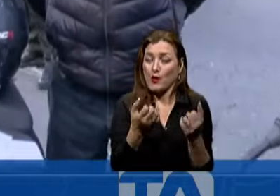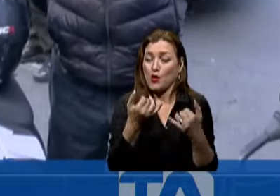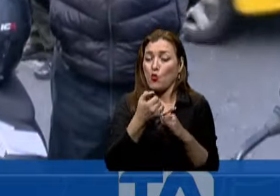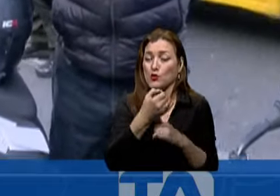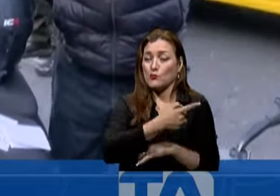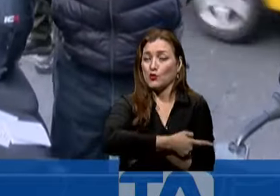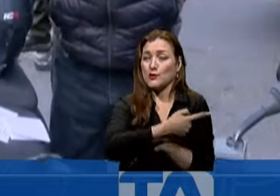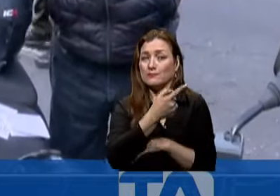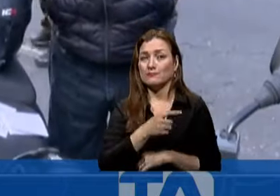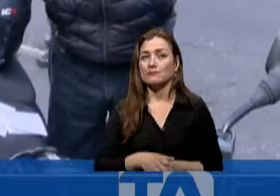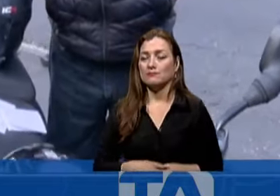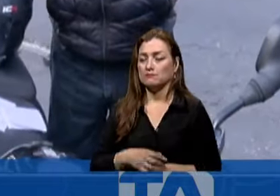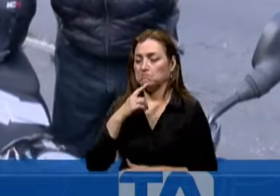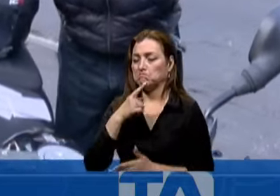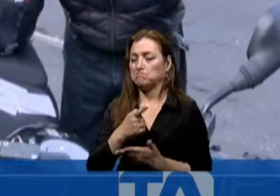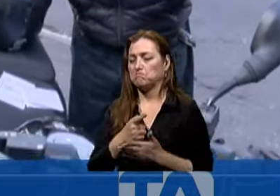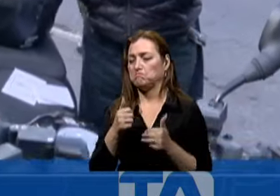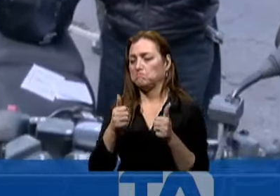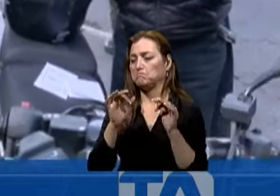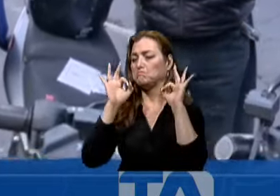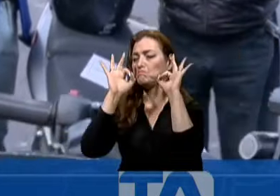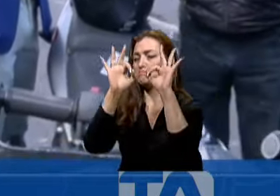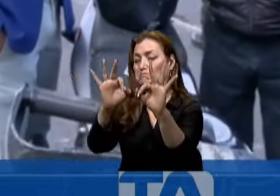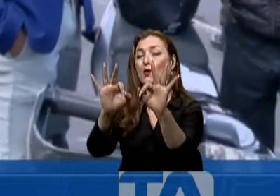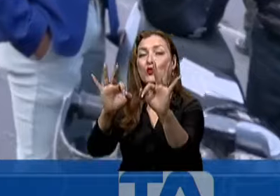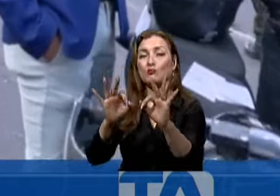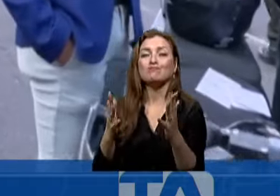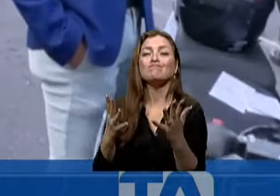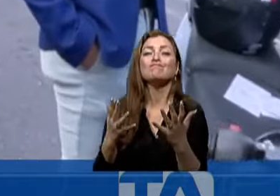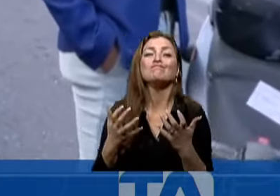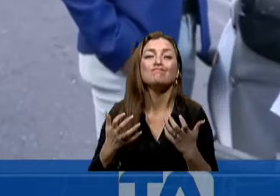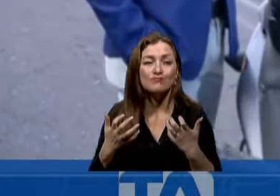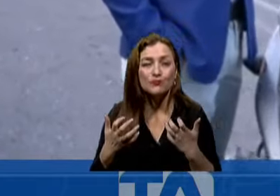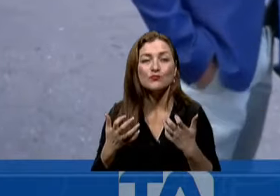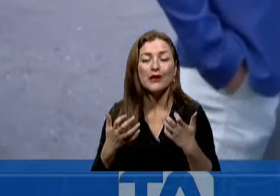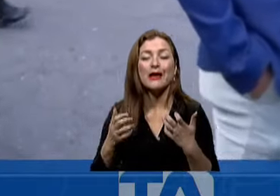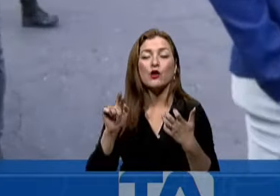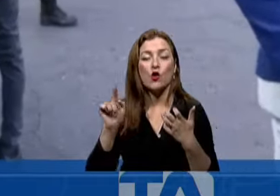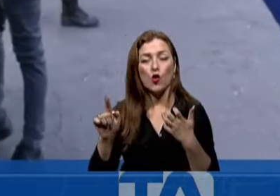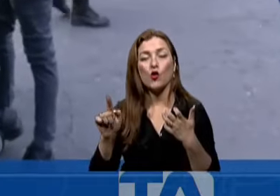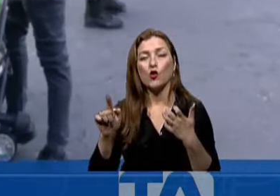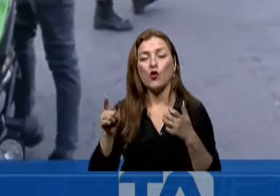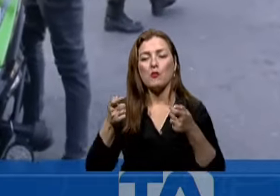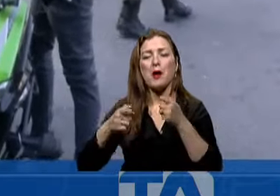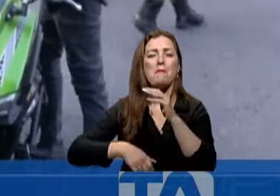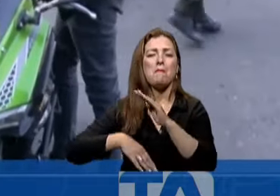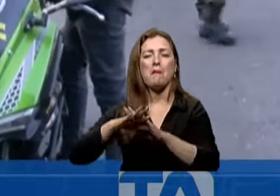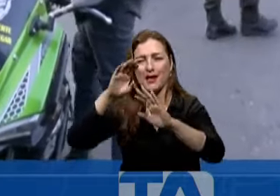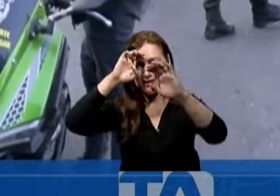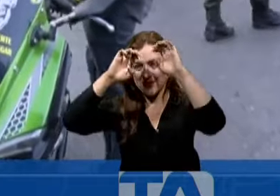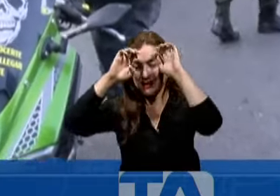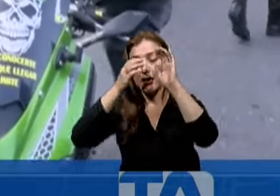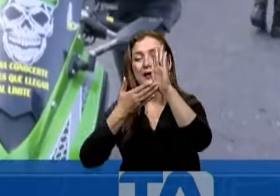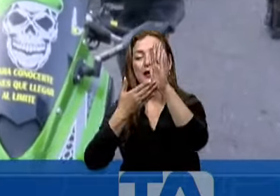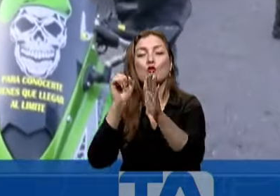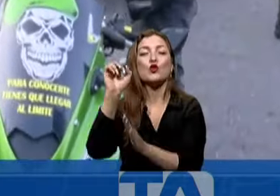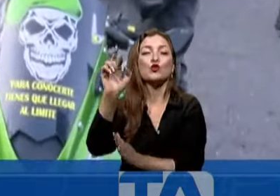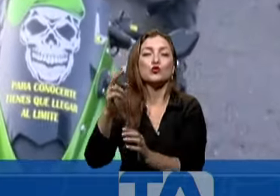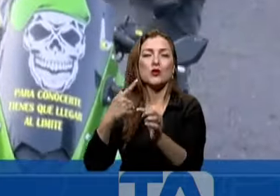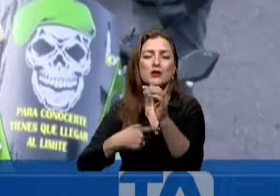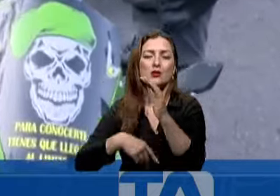estos últimos días, ¿no? Sí, me parece muy bien, excelente la idea, pero quisiera también que sean en sitios más estratégicos, como en el sur de